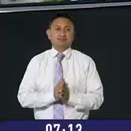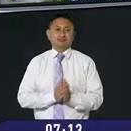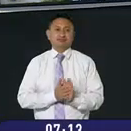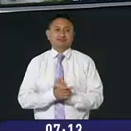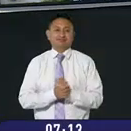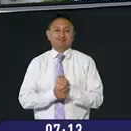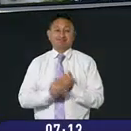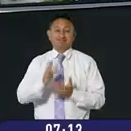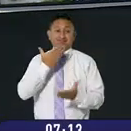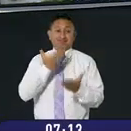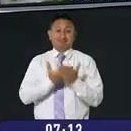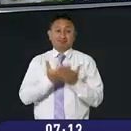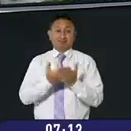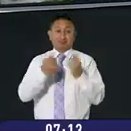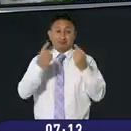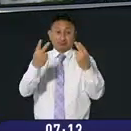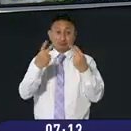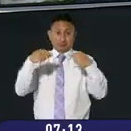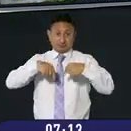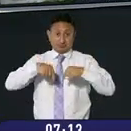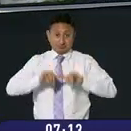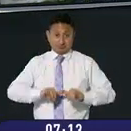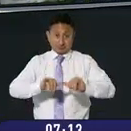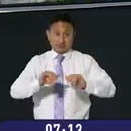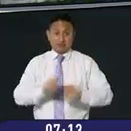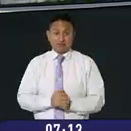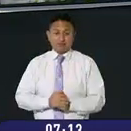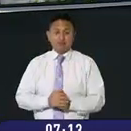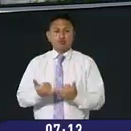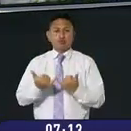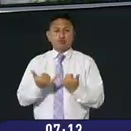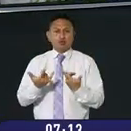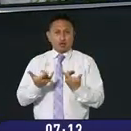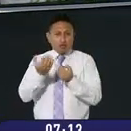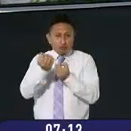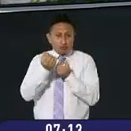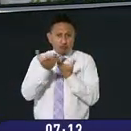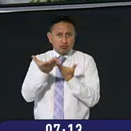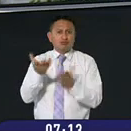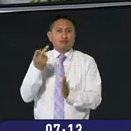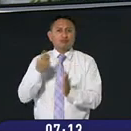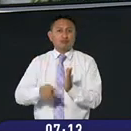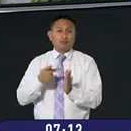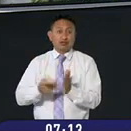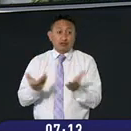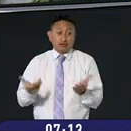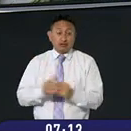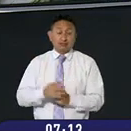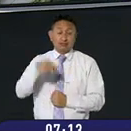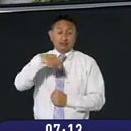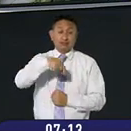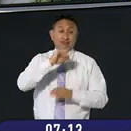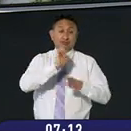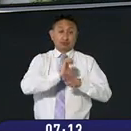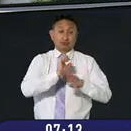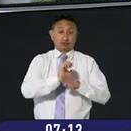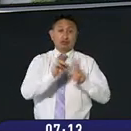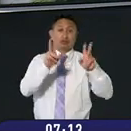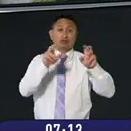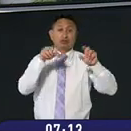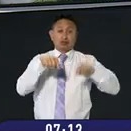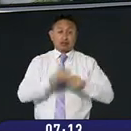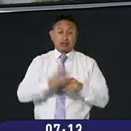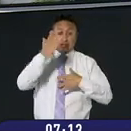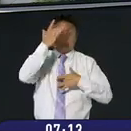Gracias por continuar en nuestra sintonía, amigos televidentes. Momento de contarles también lo que está sucediendo en nuestro país en cuanto al COVID. Hay